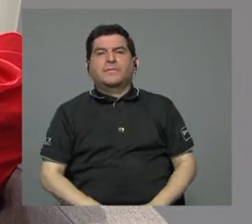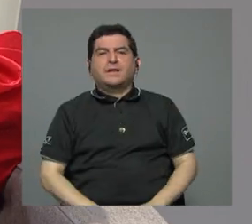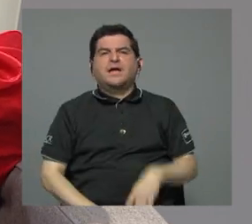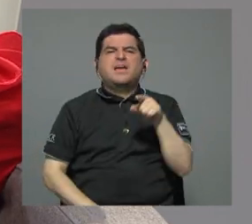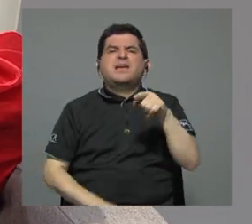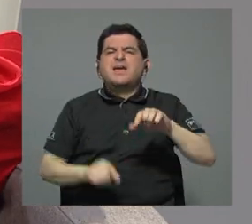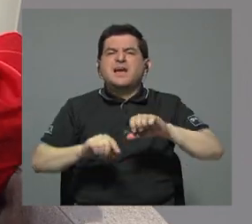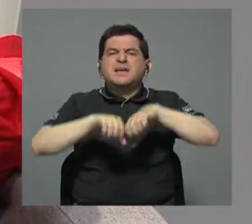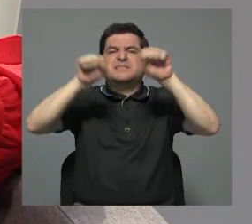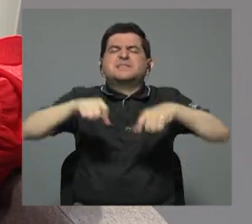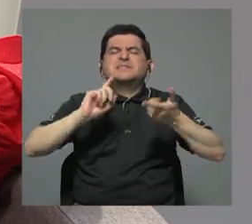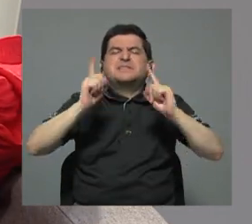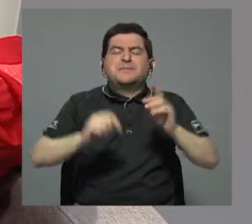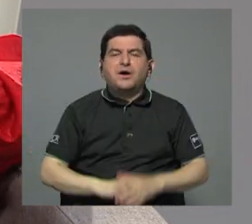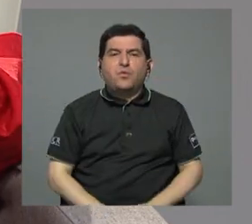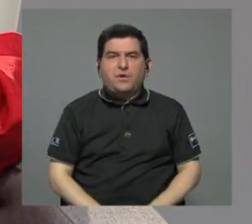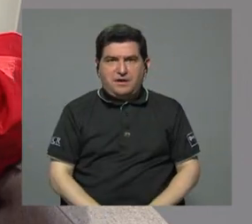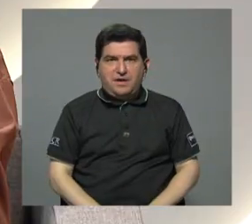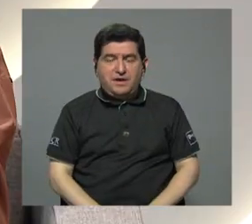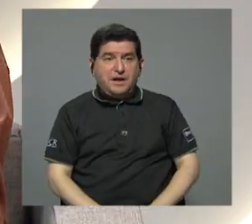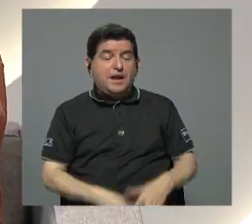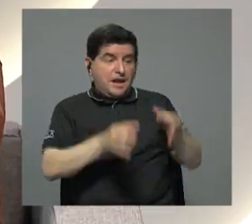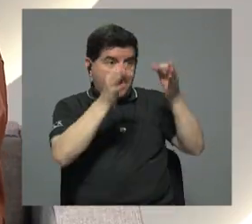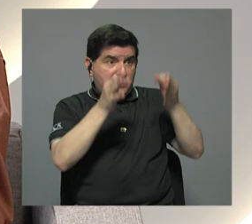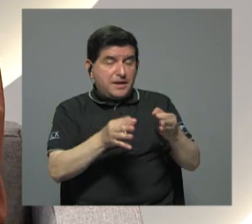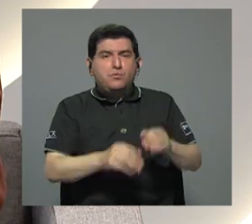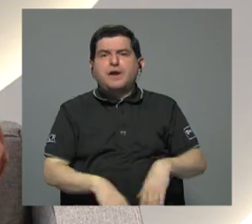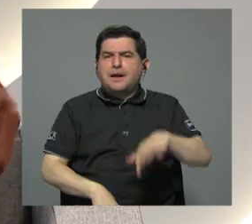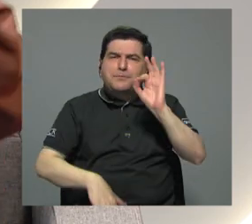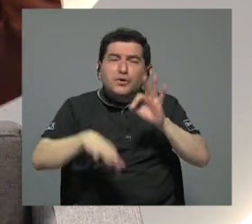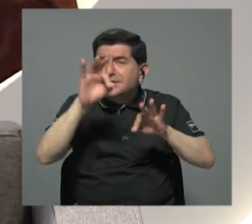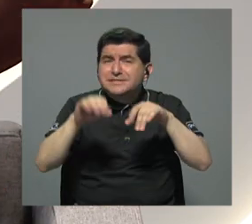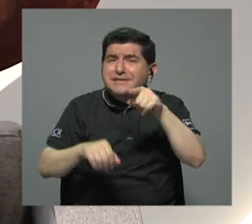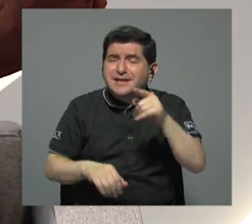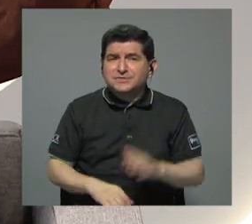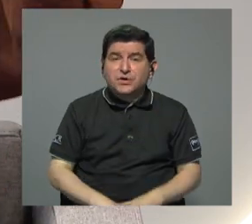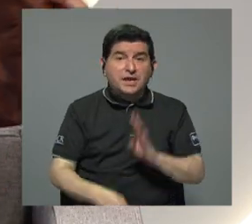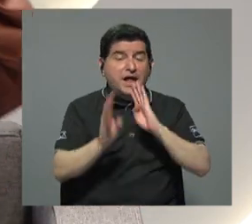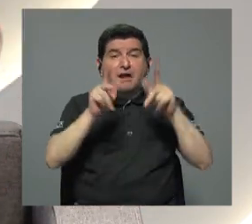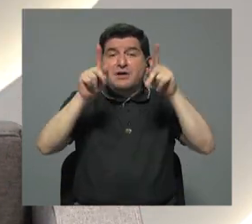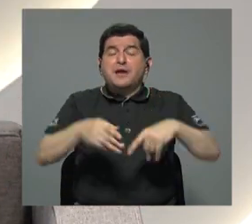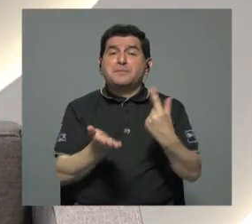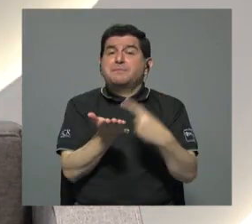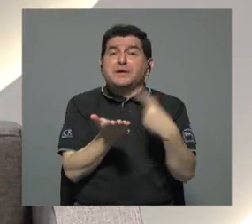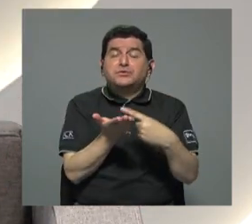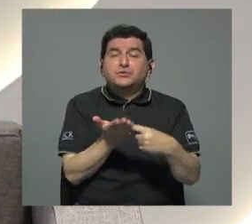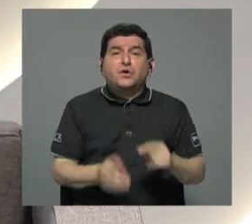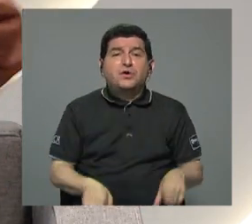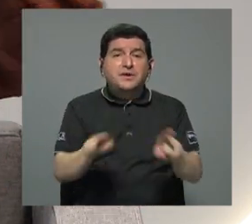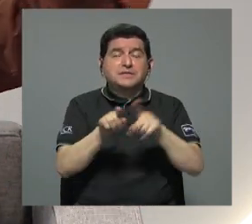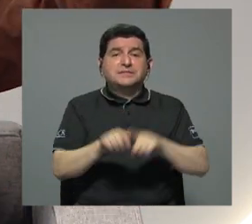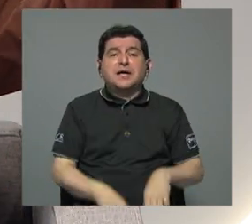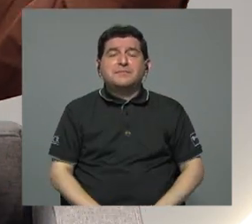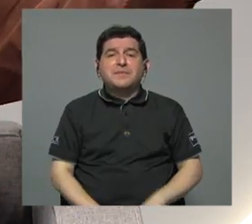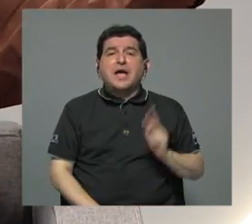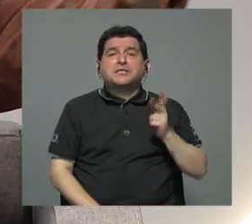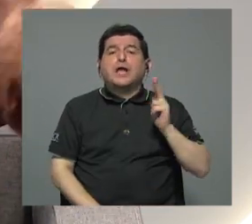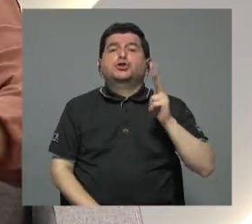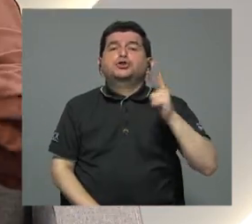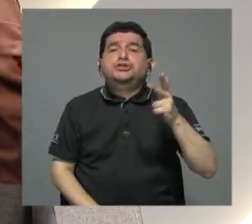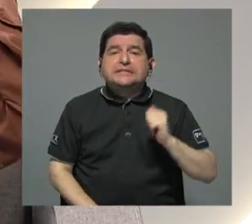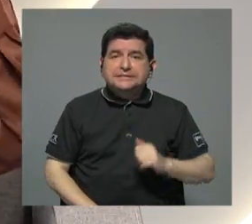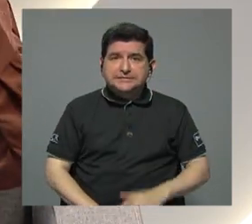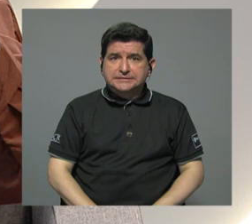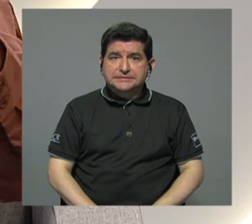va a los tribunales seleccionar porque además estamos hablando de la gente golfito estamos hablando la gente los chiles estamos